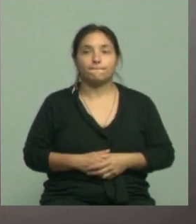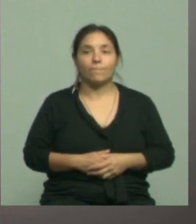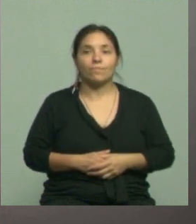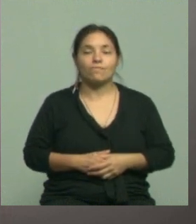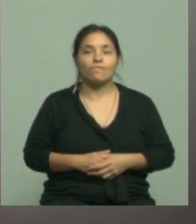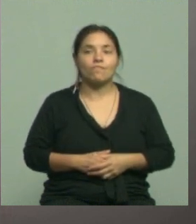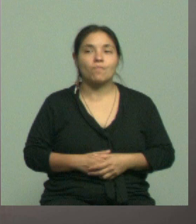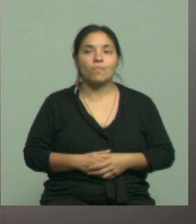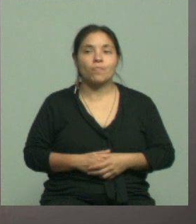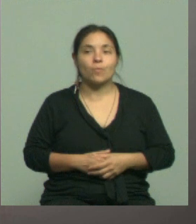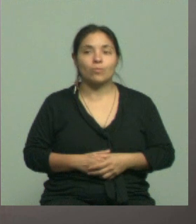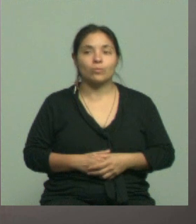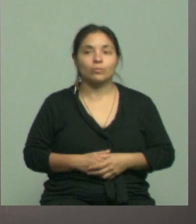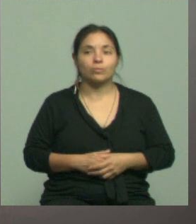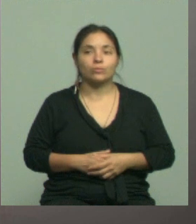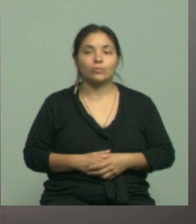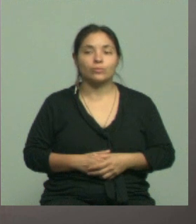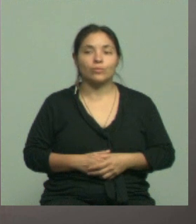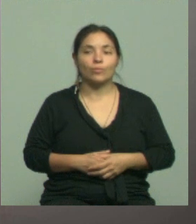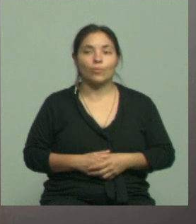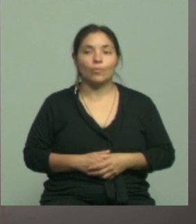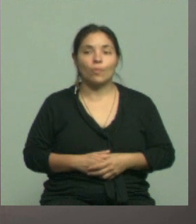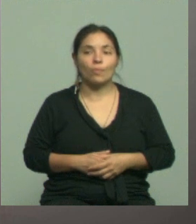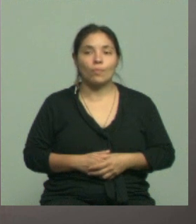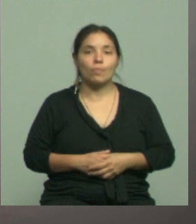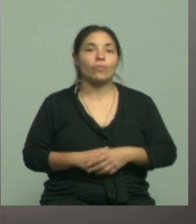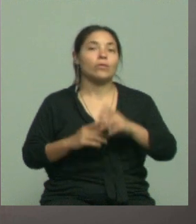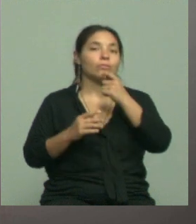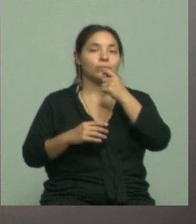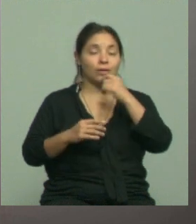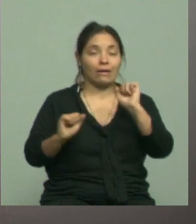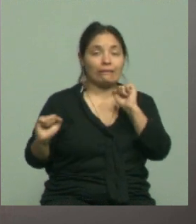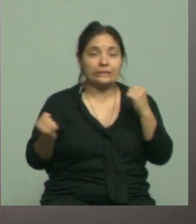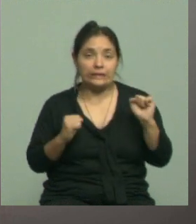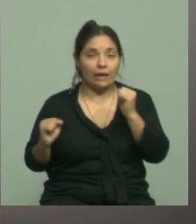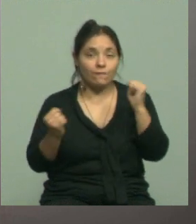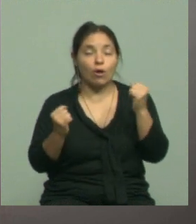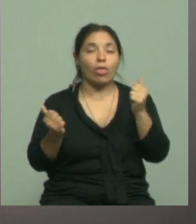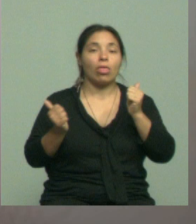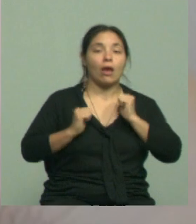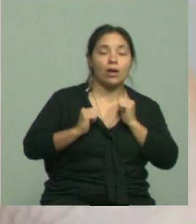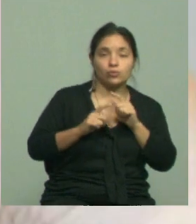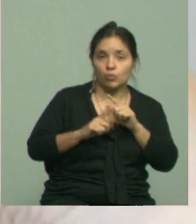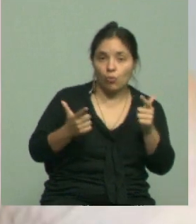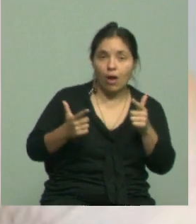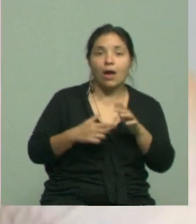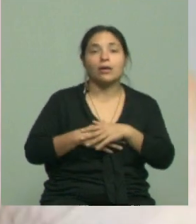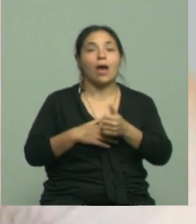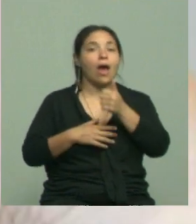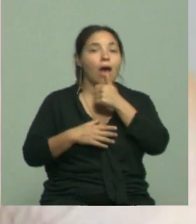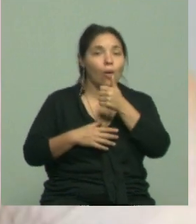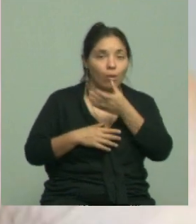a nuestra voz, bueno, es el que ya dijimos, el estrés, la falta de descanso, la